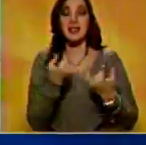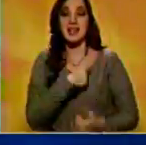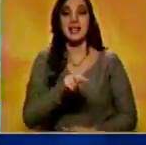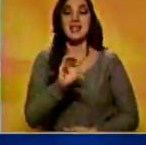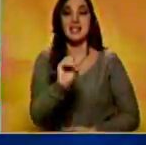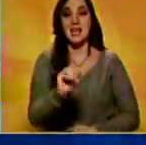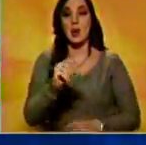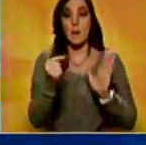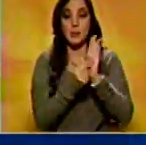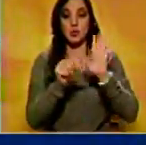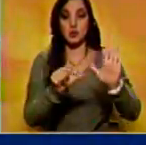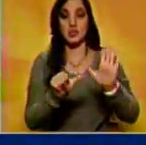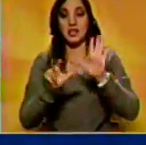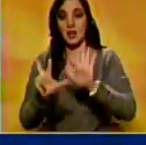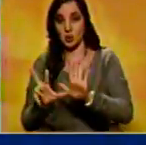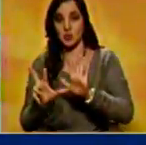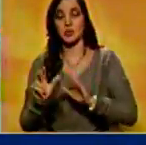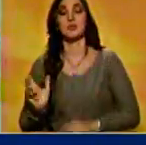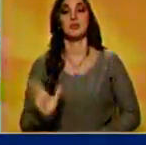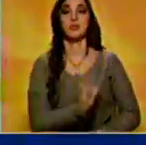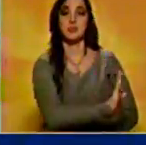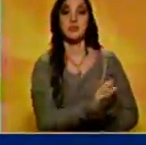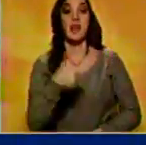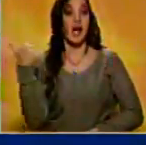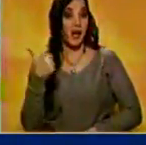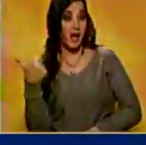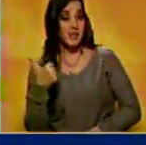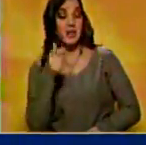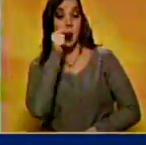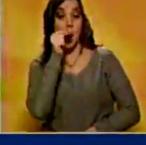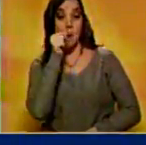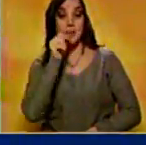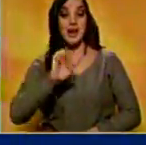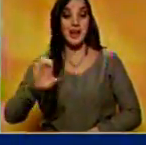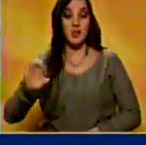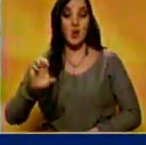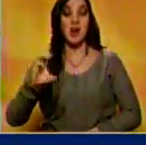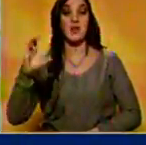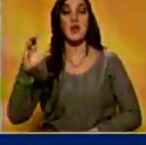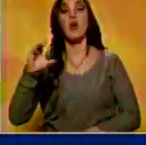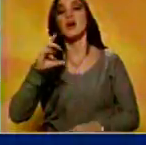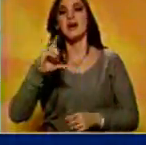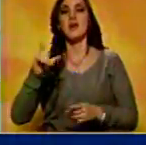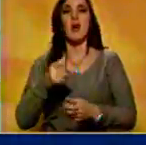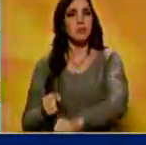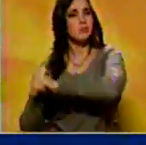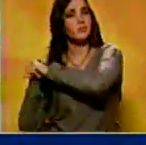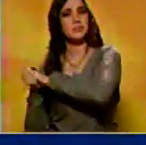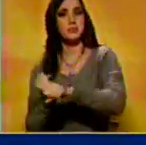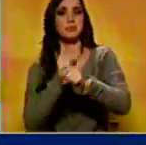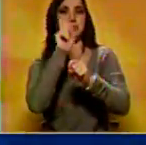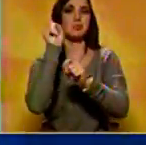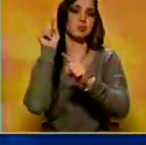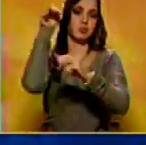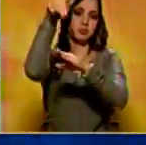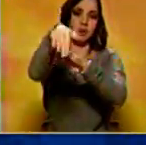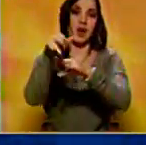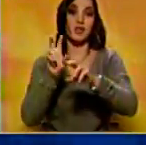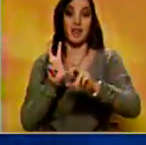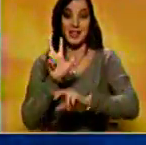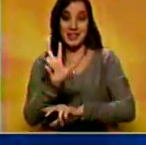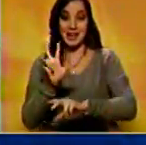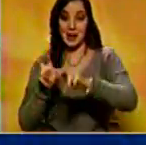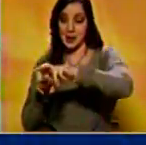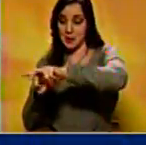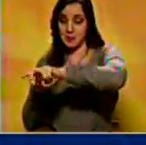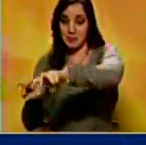0.68. Por Minnesota, en este primer juego de una doble tanda, Eduardo Escobar conectó su tercer jonrón de la campaña y trajo 2 hasta la goma. Al final, los mellizos